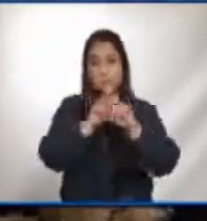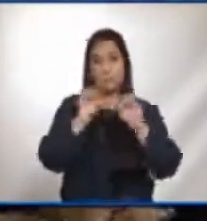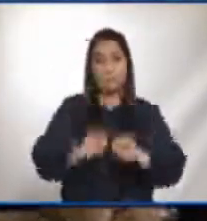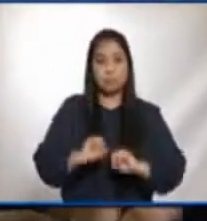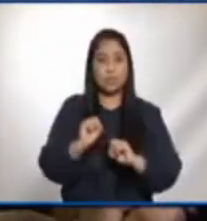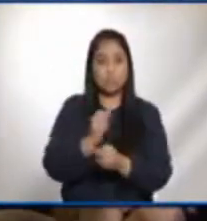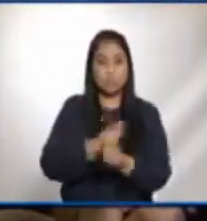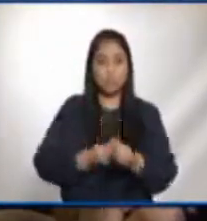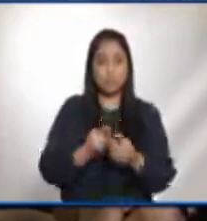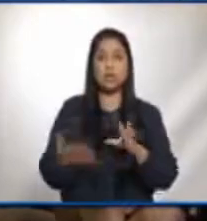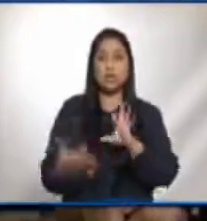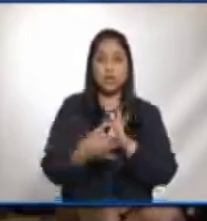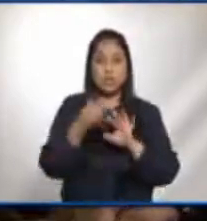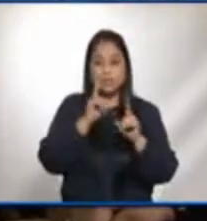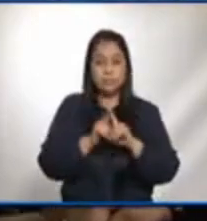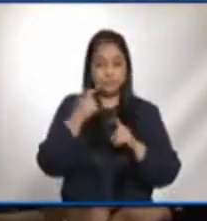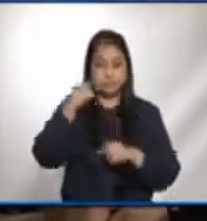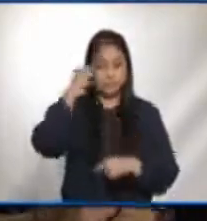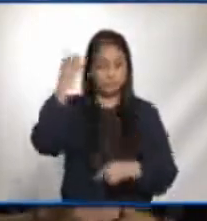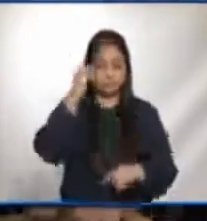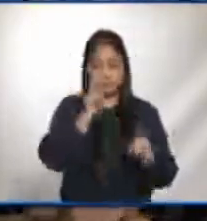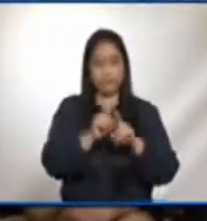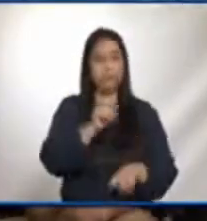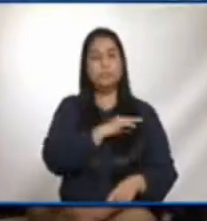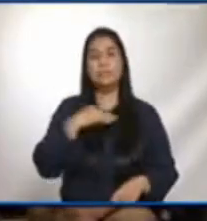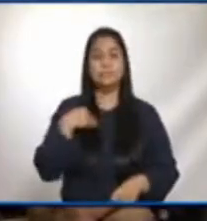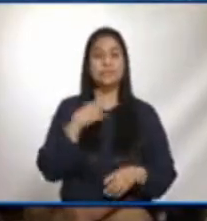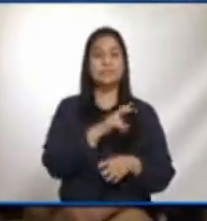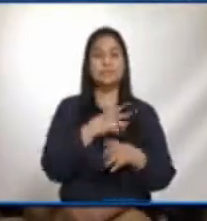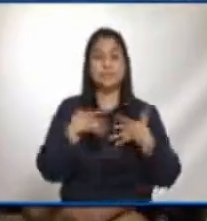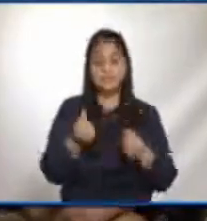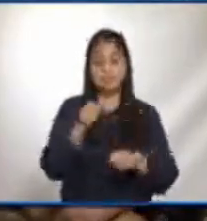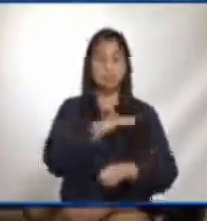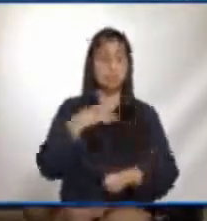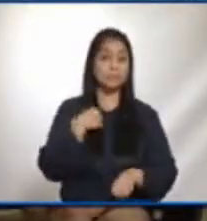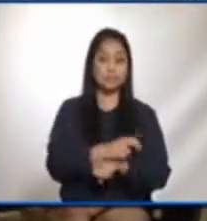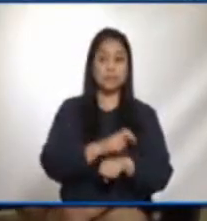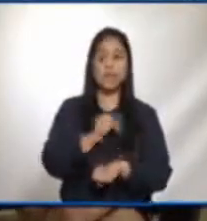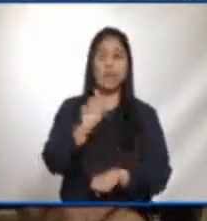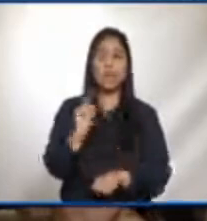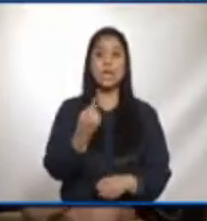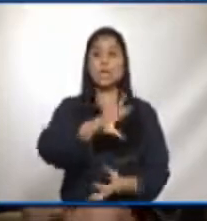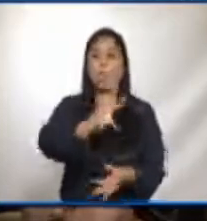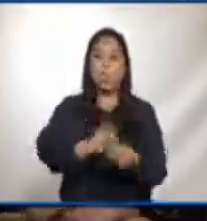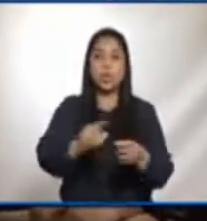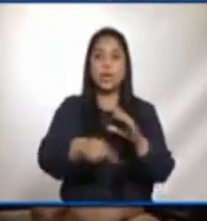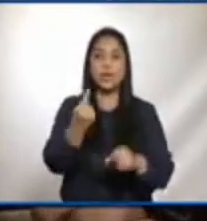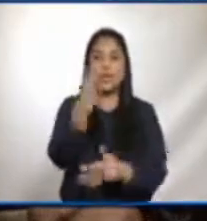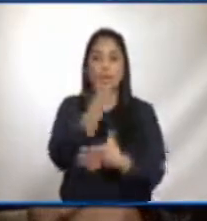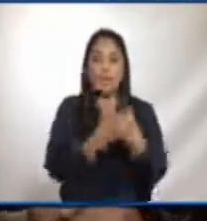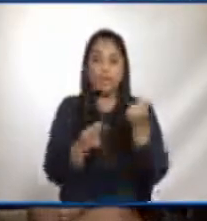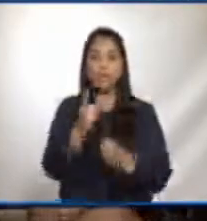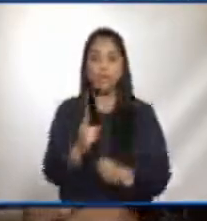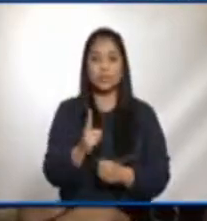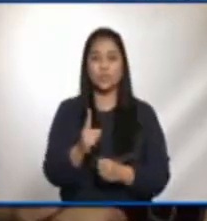ir unificando los criterios ya del Ministerio de Salud y del Ministerio de Agricultura en una sola licencia, para que podamos de una vez tener